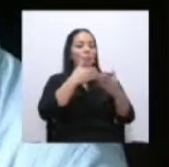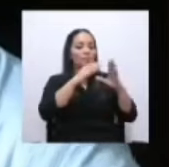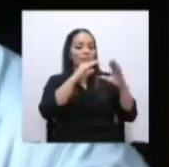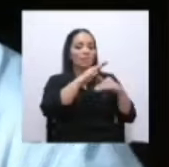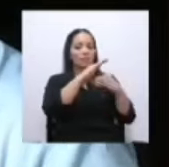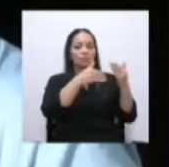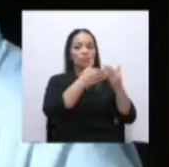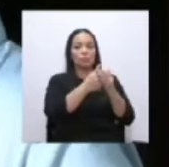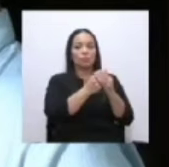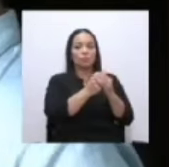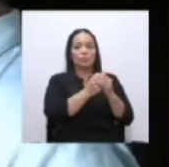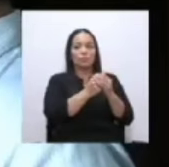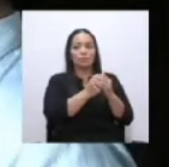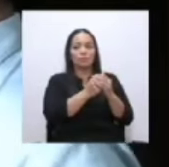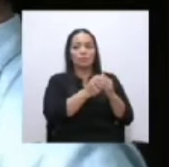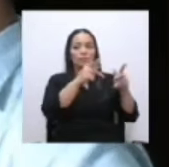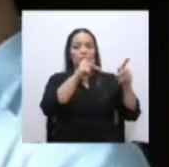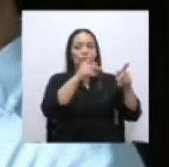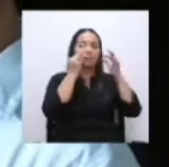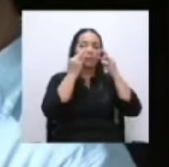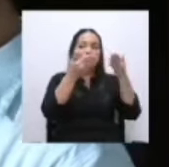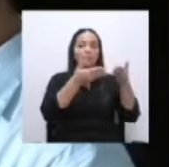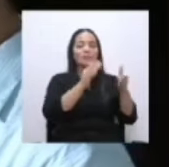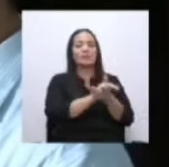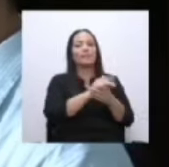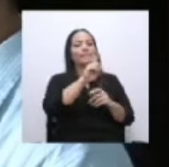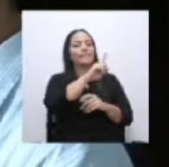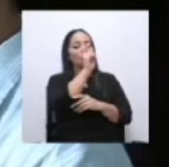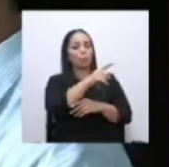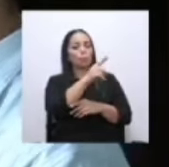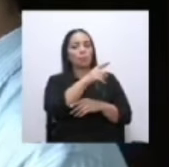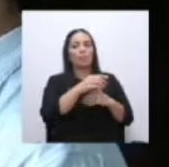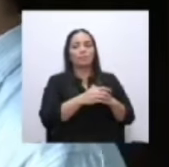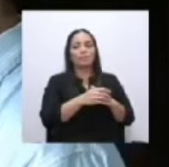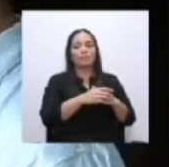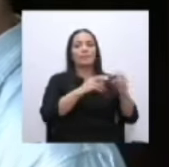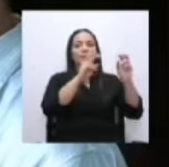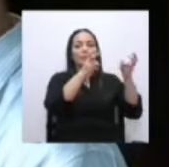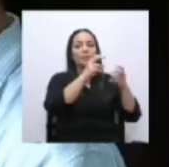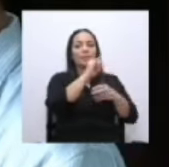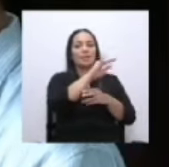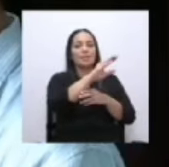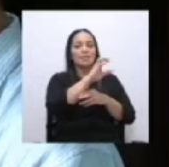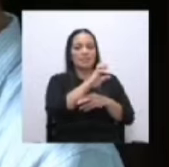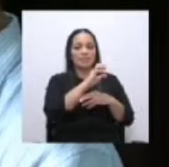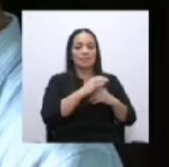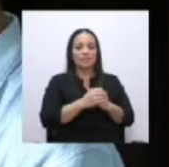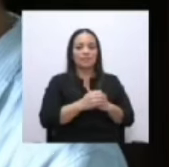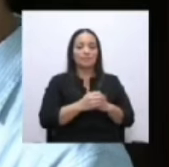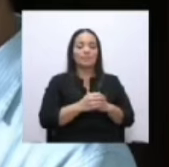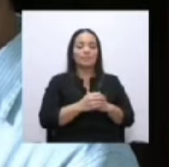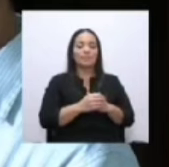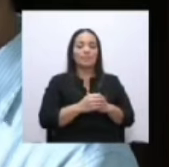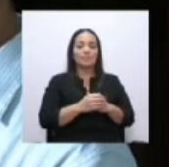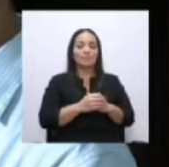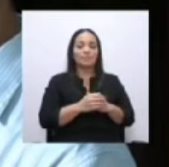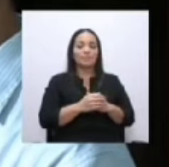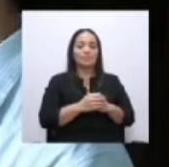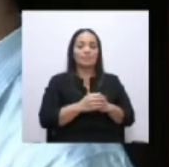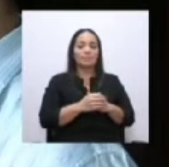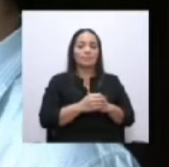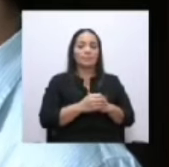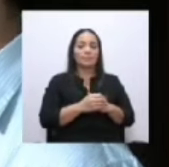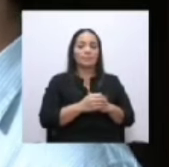los presente. La pregunta, señor presidente, sobre el tema del ICE y las palabras de la